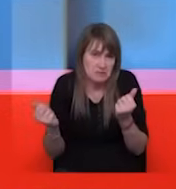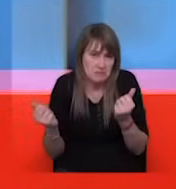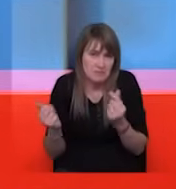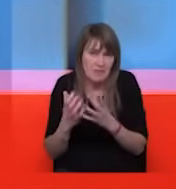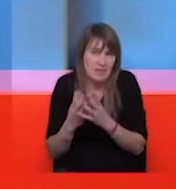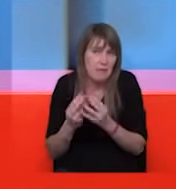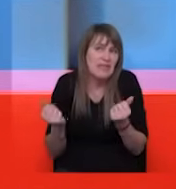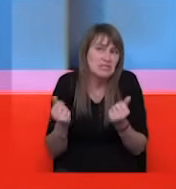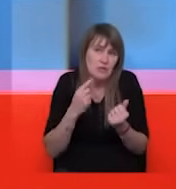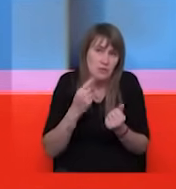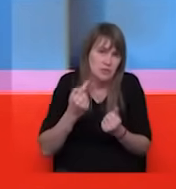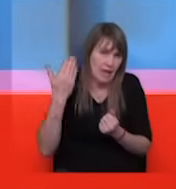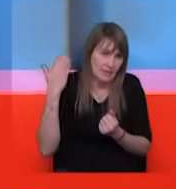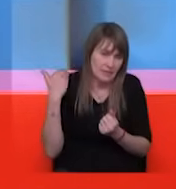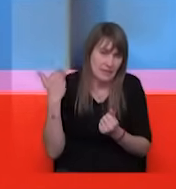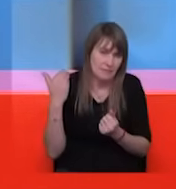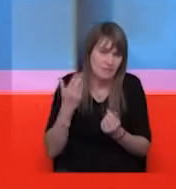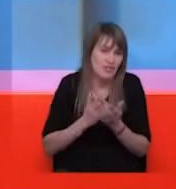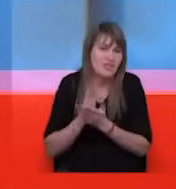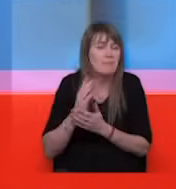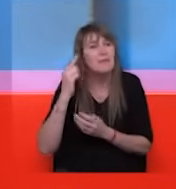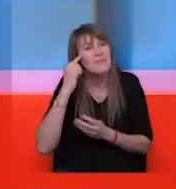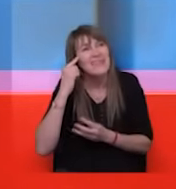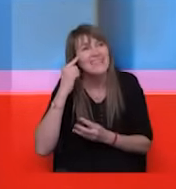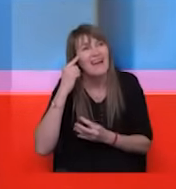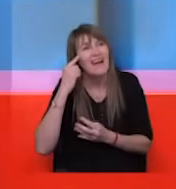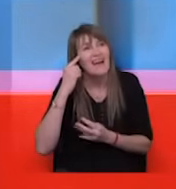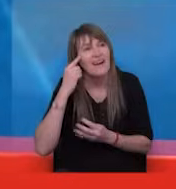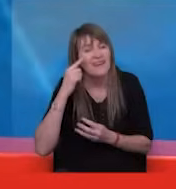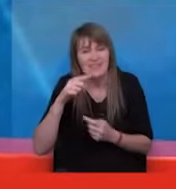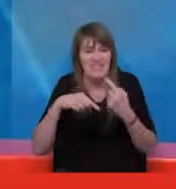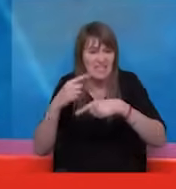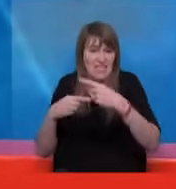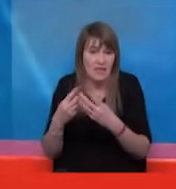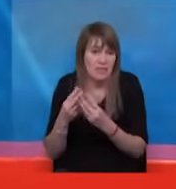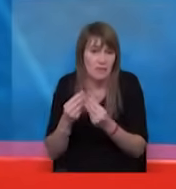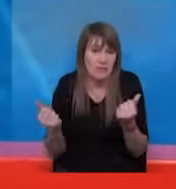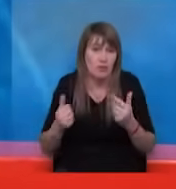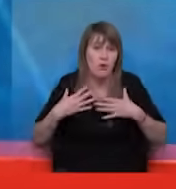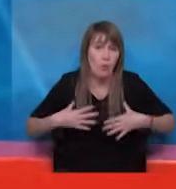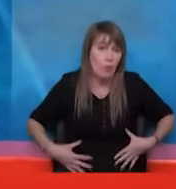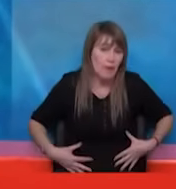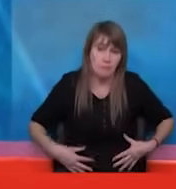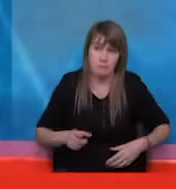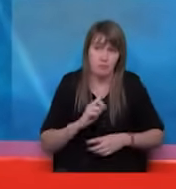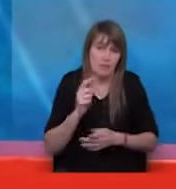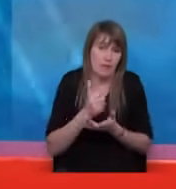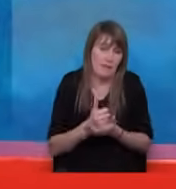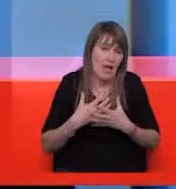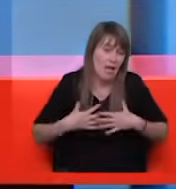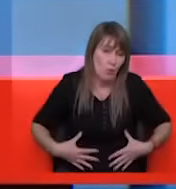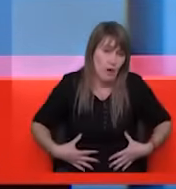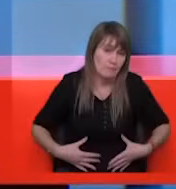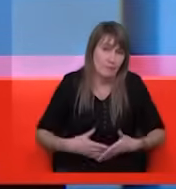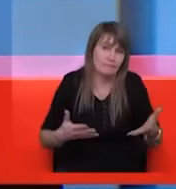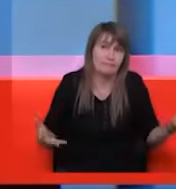Pero siempre uno piensa cuando uno es joven. Pero sigue siendo, ¿no? Porque y sigue siendo. Sigue siendo porque su cuerpo, nunca se encontró su cuerpo. Nunca desapareció. Nunca